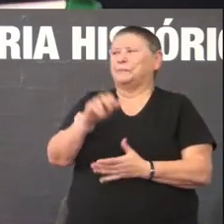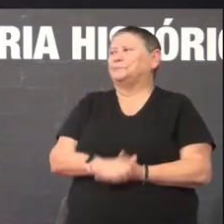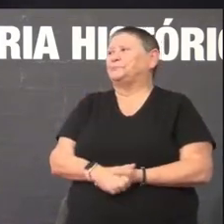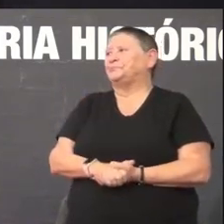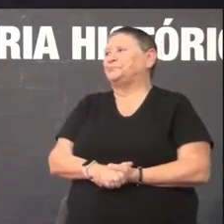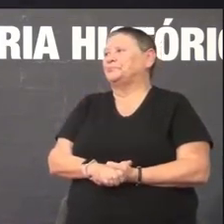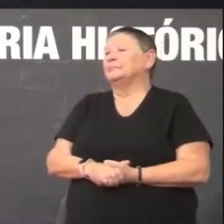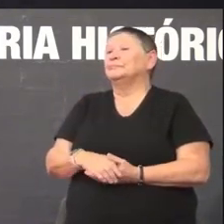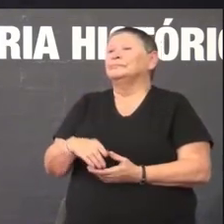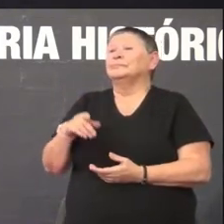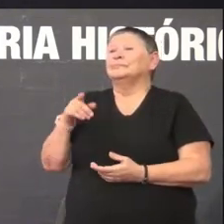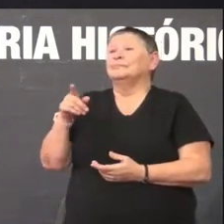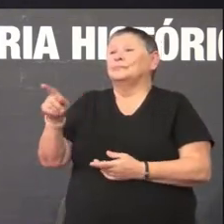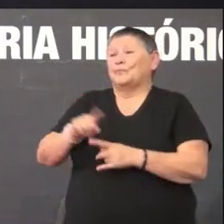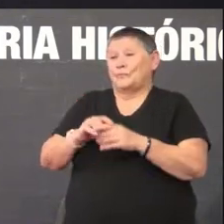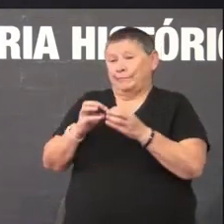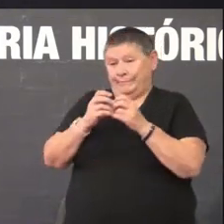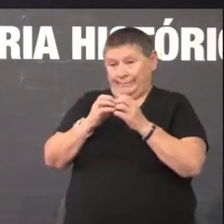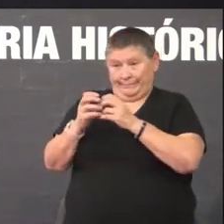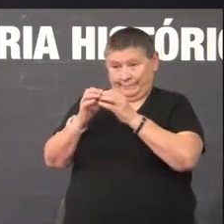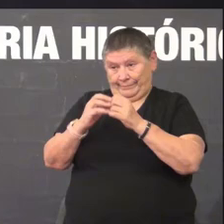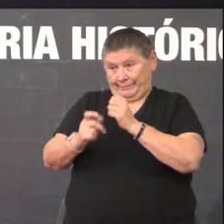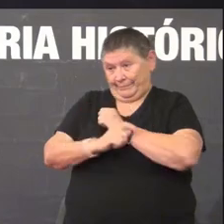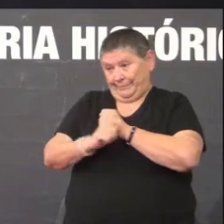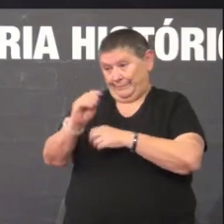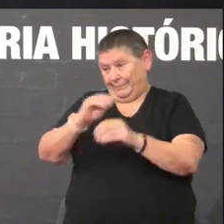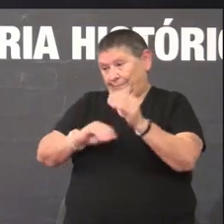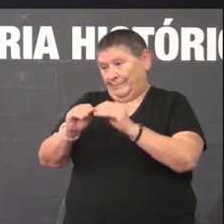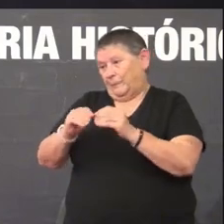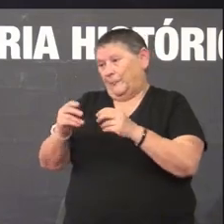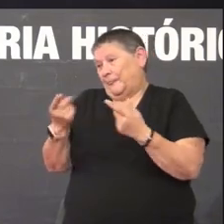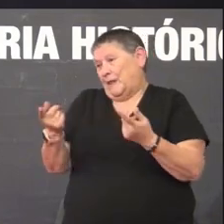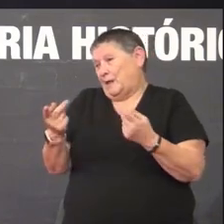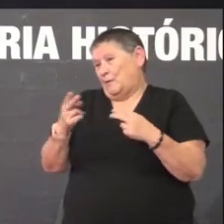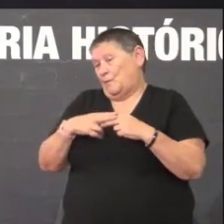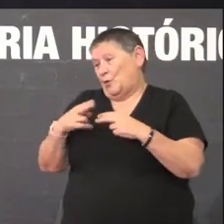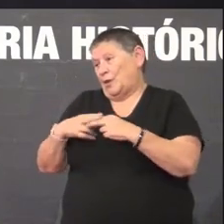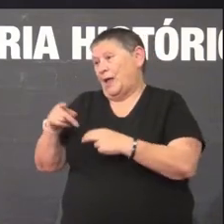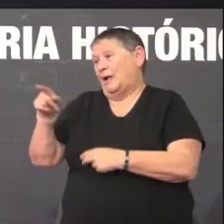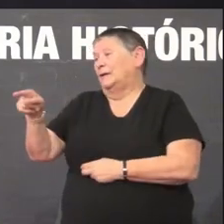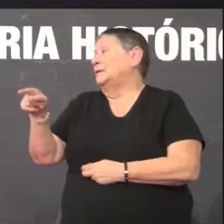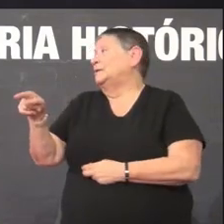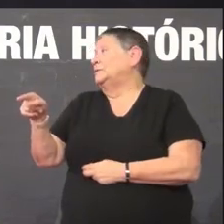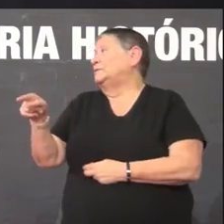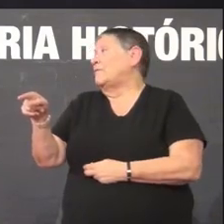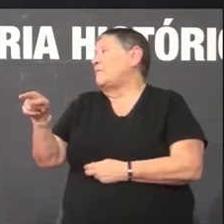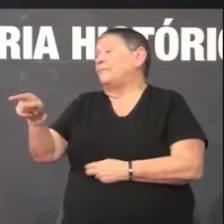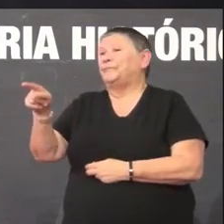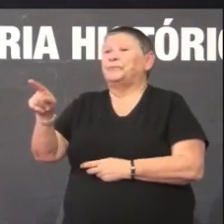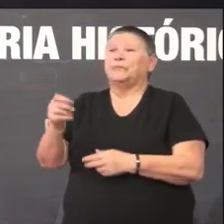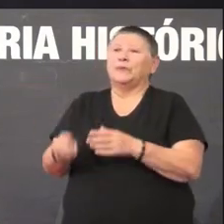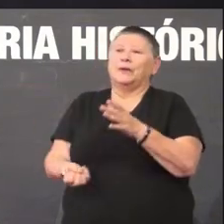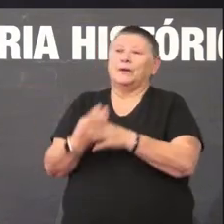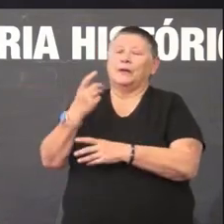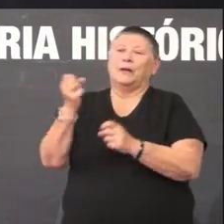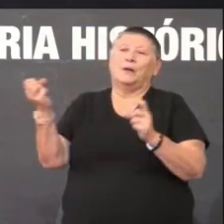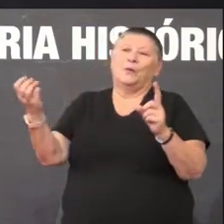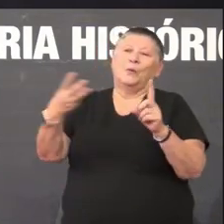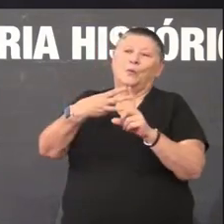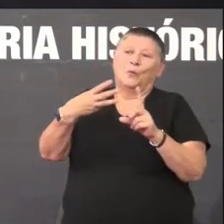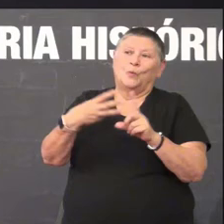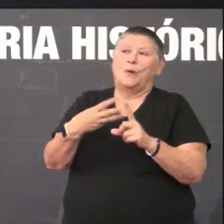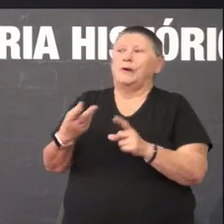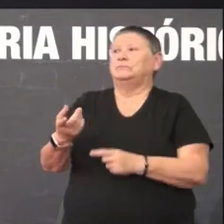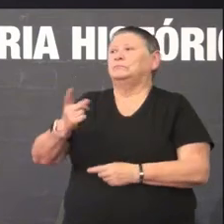y hicieron un chanchullo de montar, ella montó con una página web y entonces el